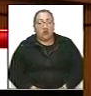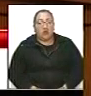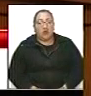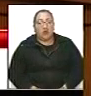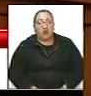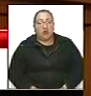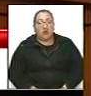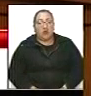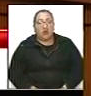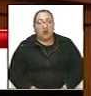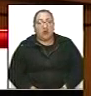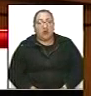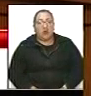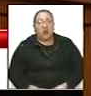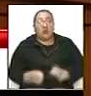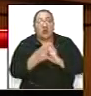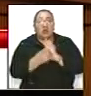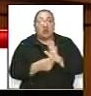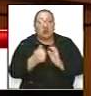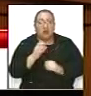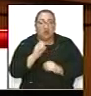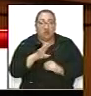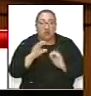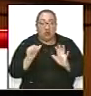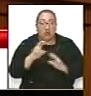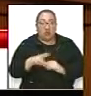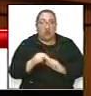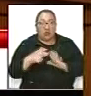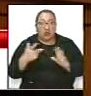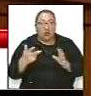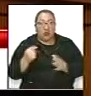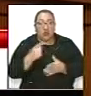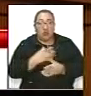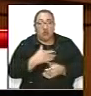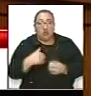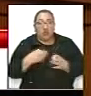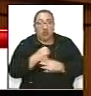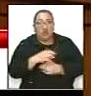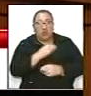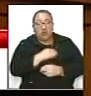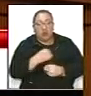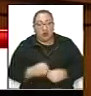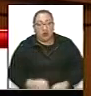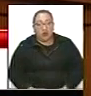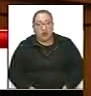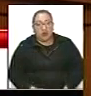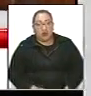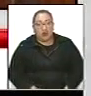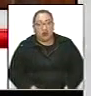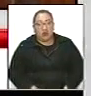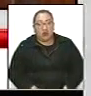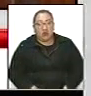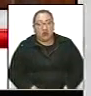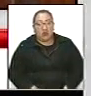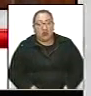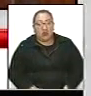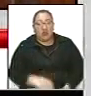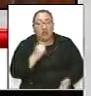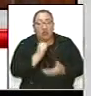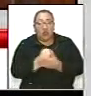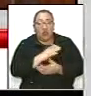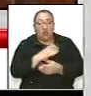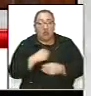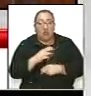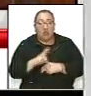destacar el Decreto Supremo 056-2018, Presidencia del Consejo de Ministros, que aprobó la Política General de Gobierno